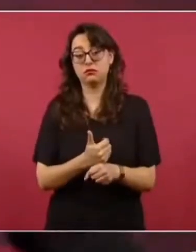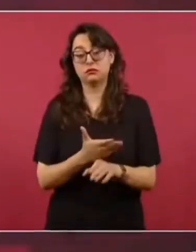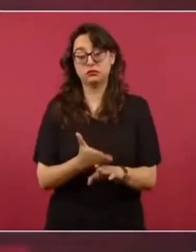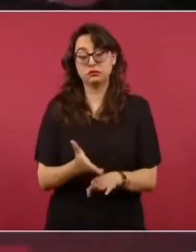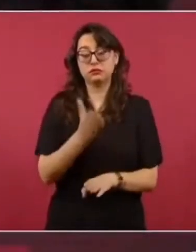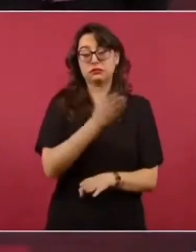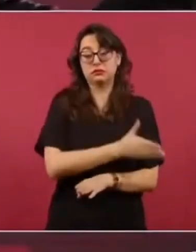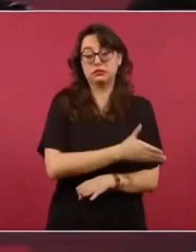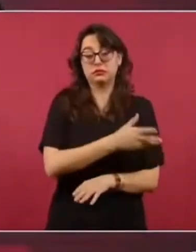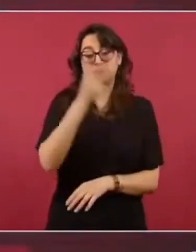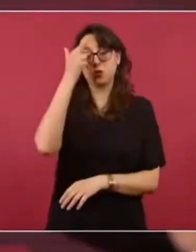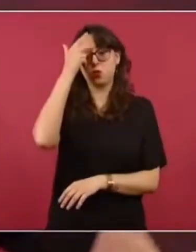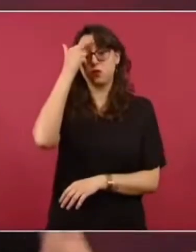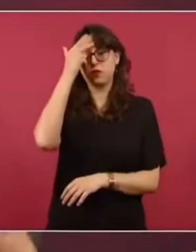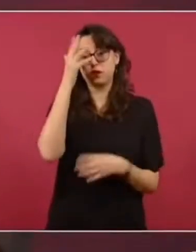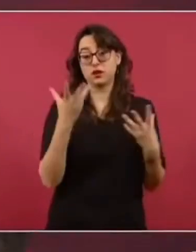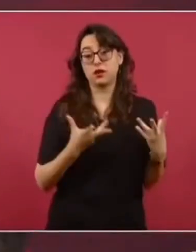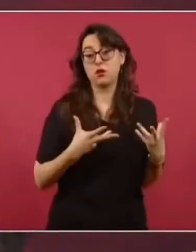toda su familia,